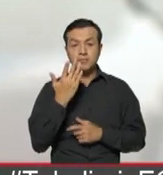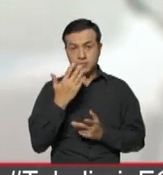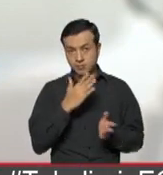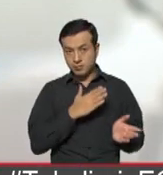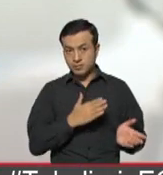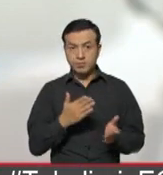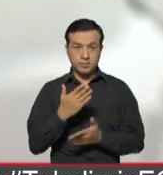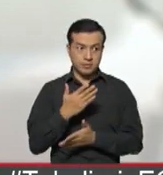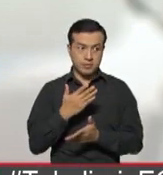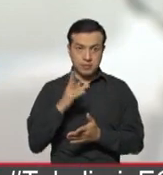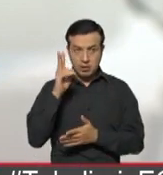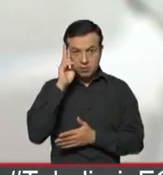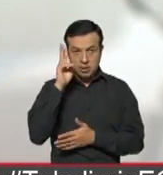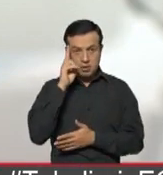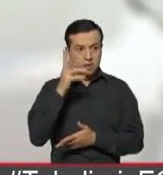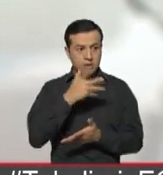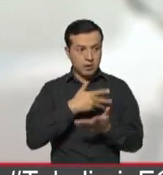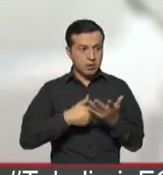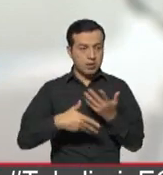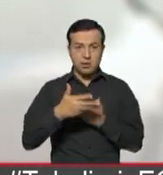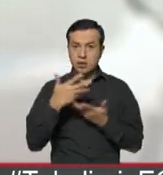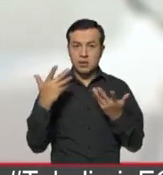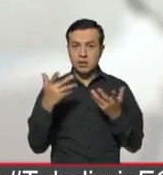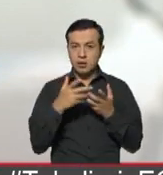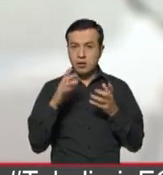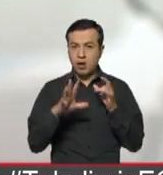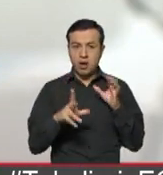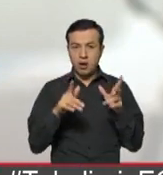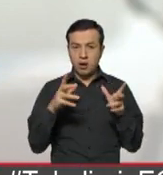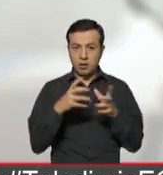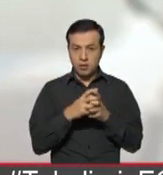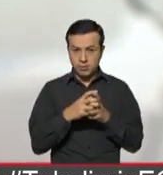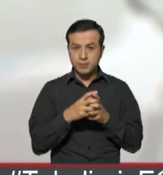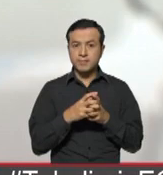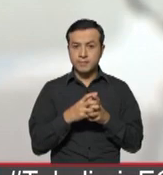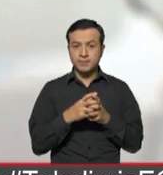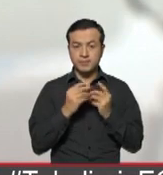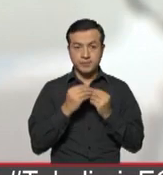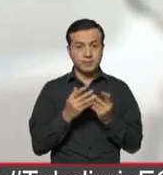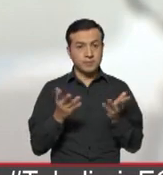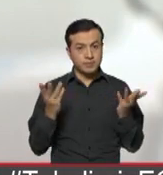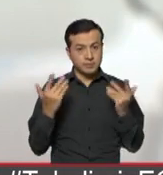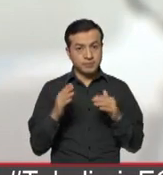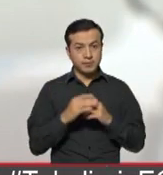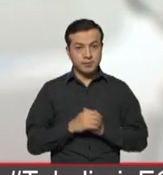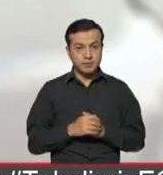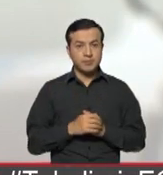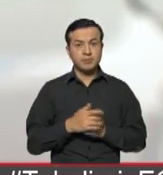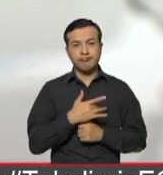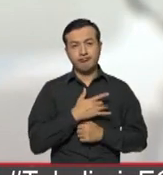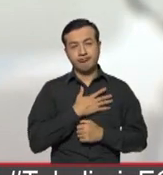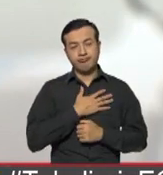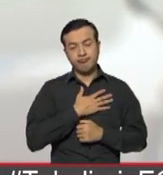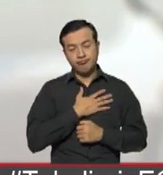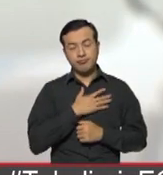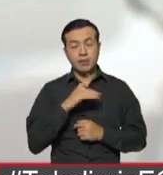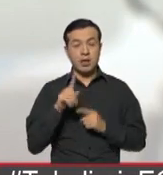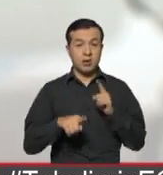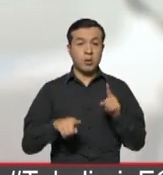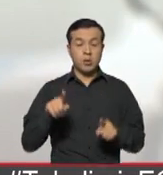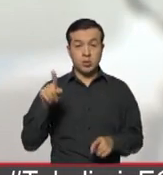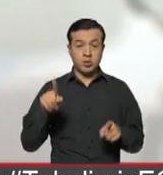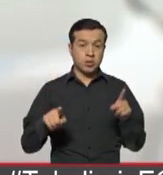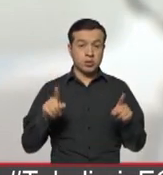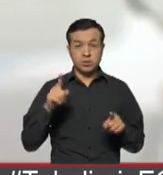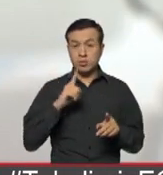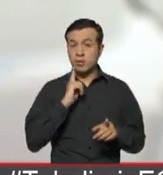parte del mismo negociado, ¿no? De una trama de corrupción ahí. Y es lamentable pensar que hay casos donde